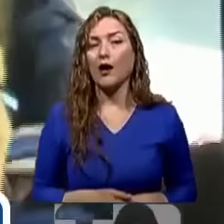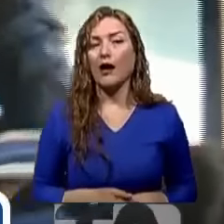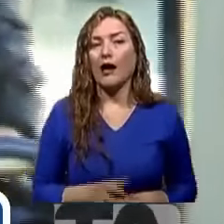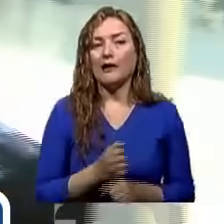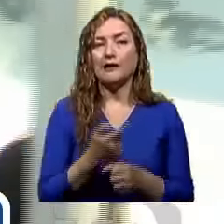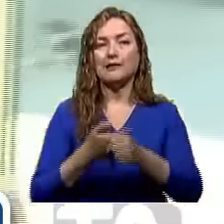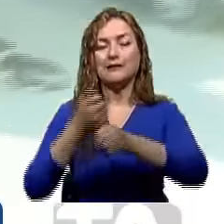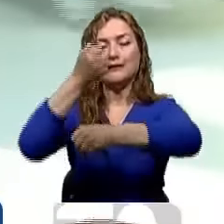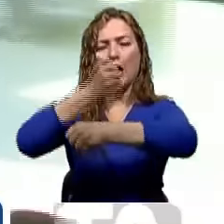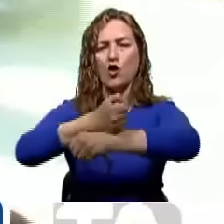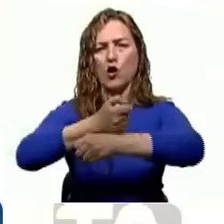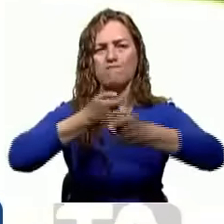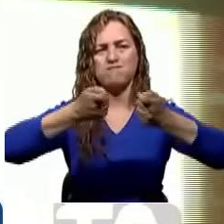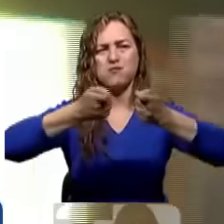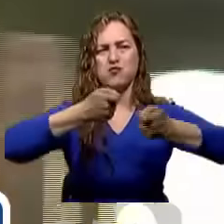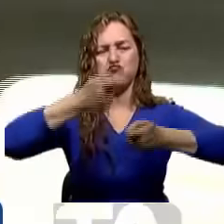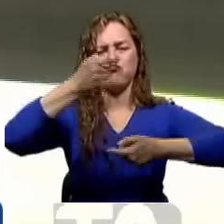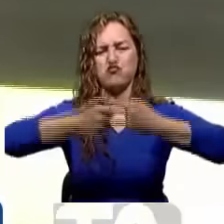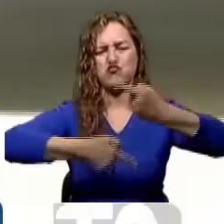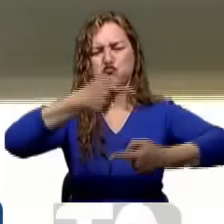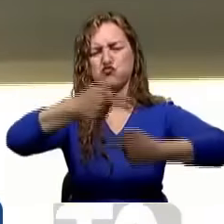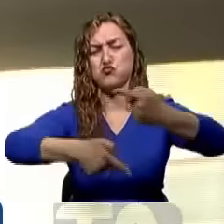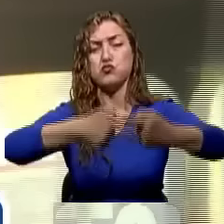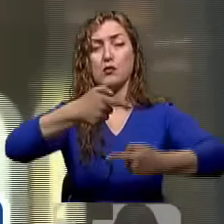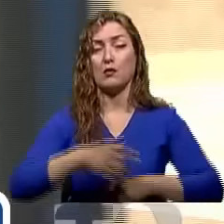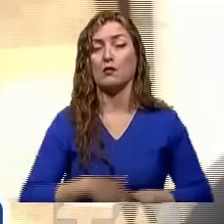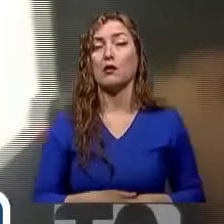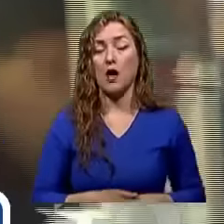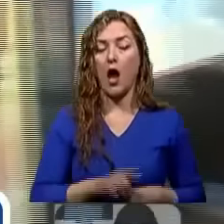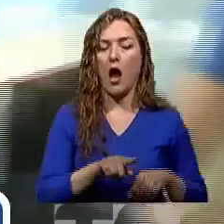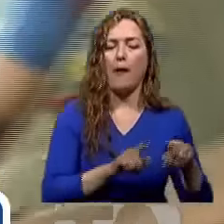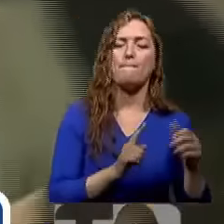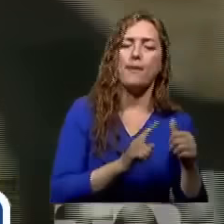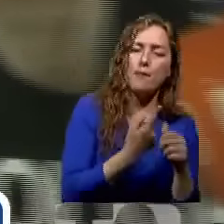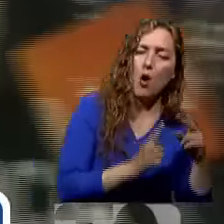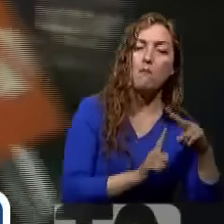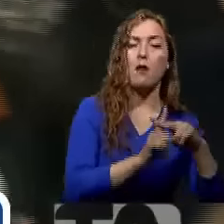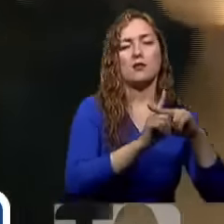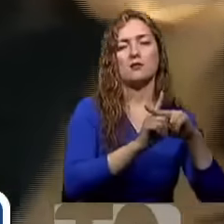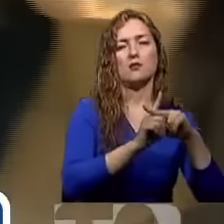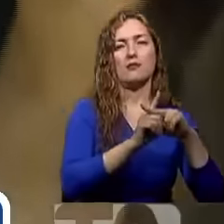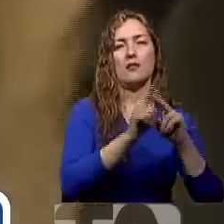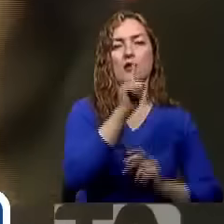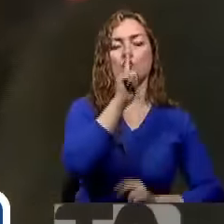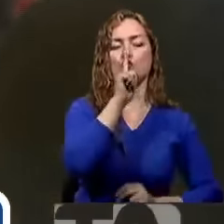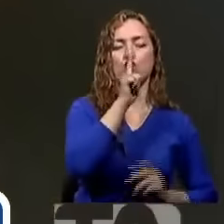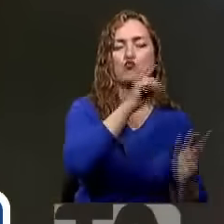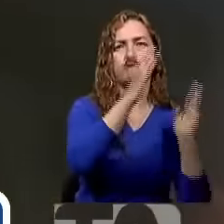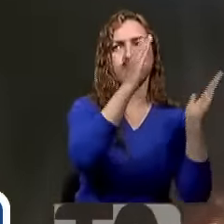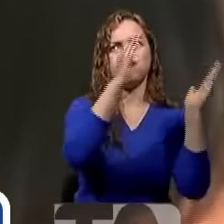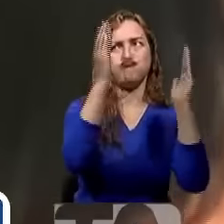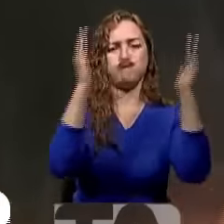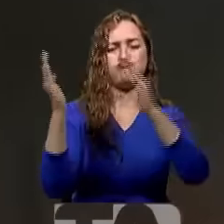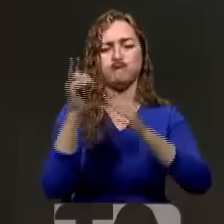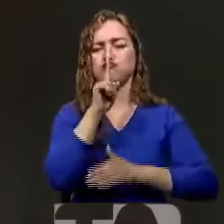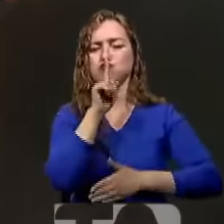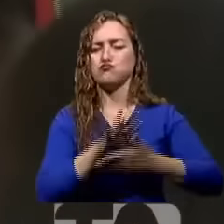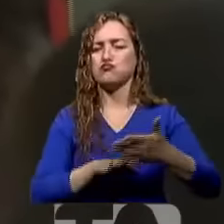San Roque este tipo de operativos de manera eventual, en diferentes horarios y unidades, para determinar personas tal